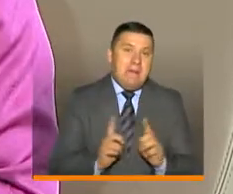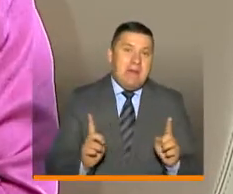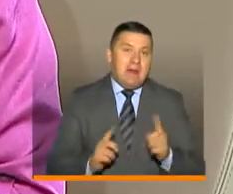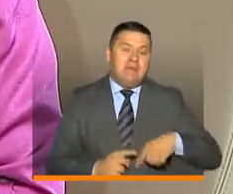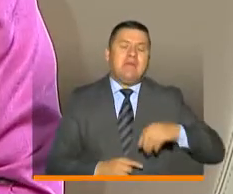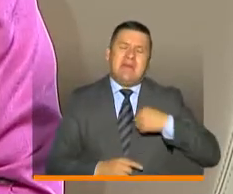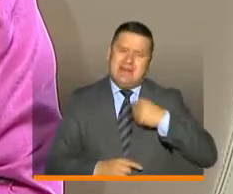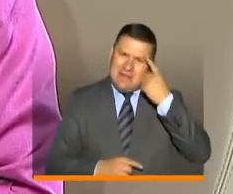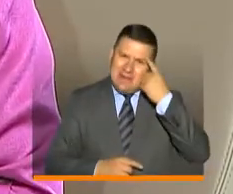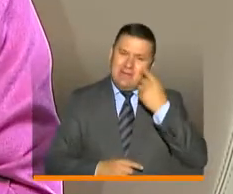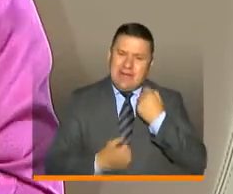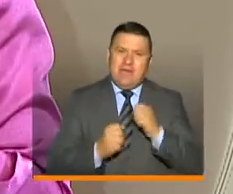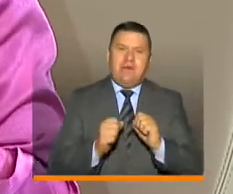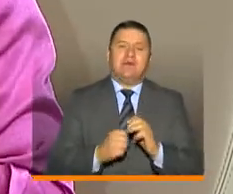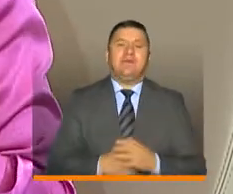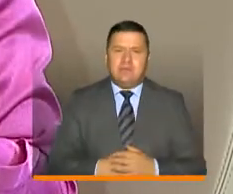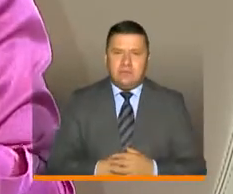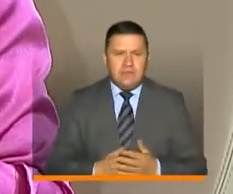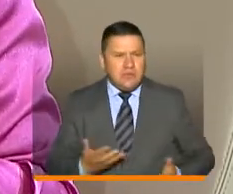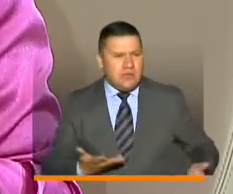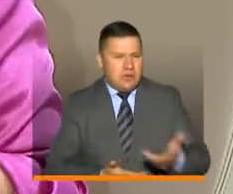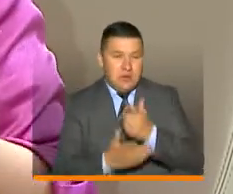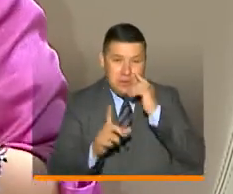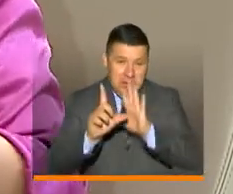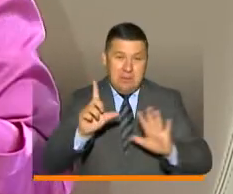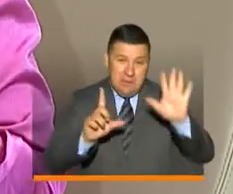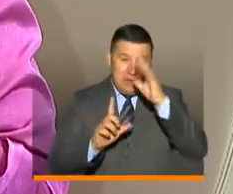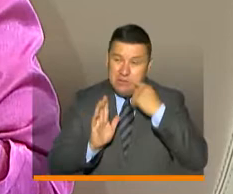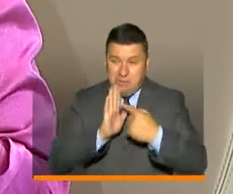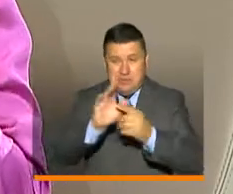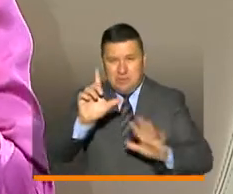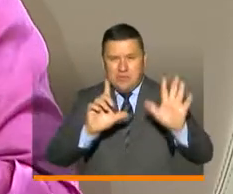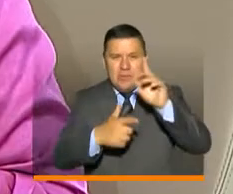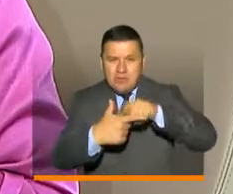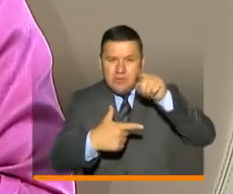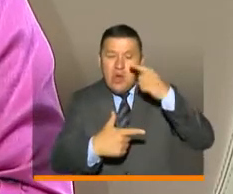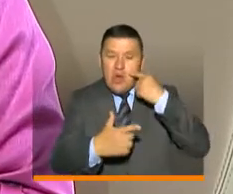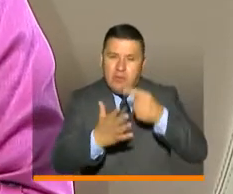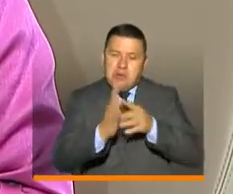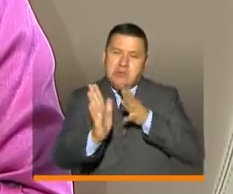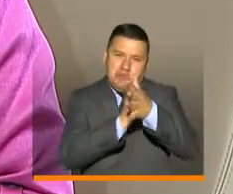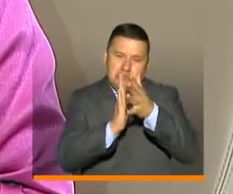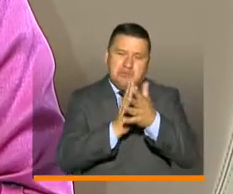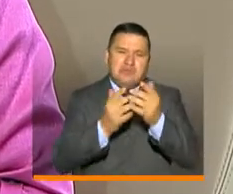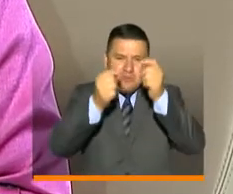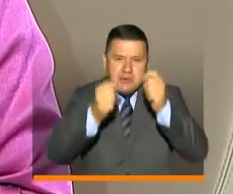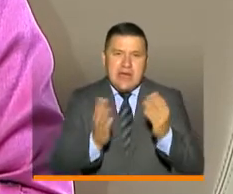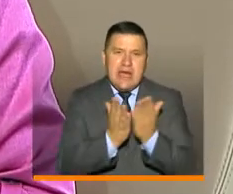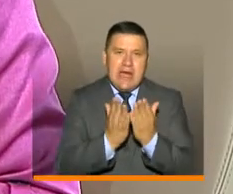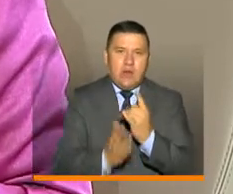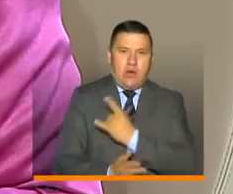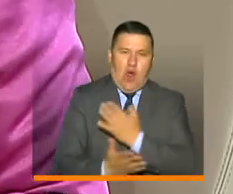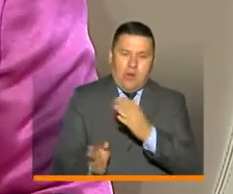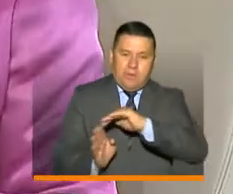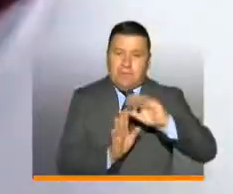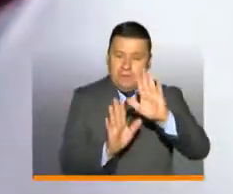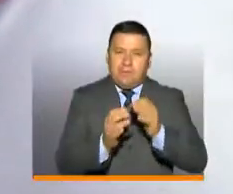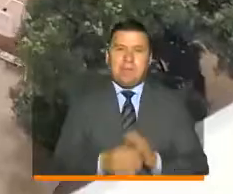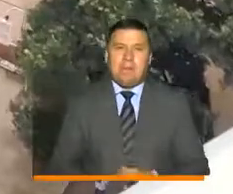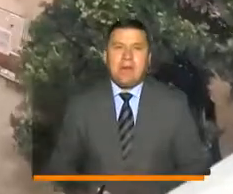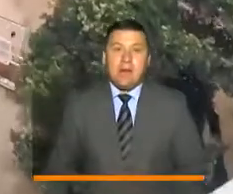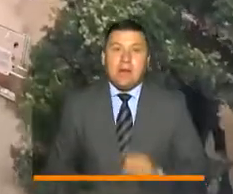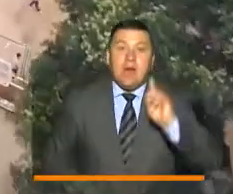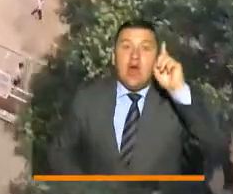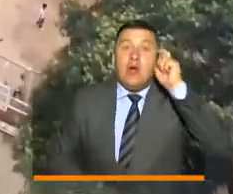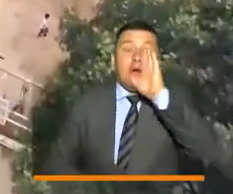ello tenemos que redoblar esfuerzos. Compartamos un video que nos deja ver estas cifras y luego paso a contarles las cifras de educación superior.